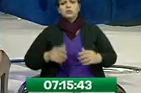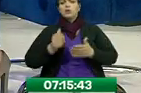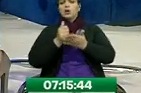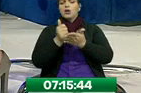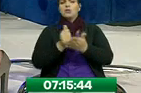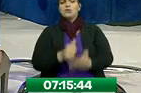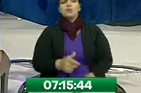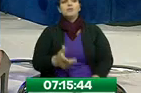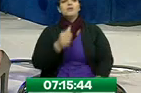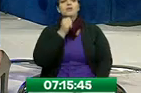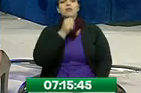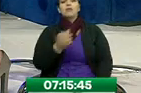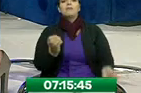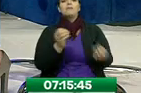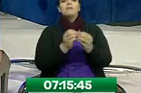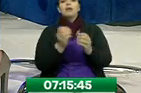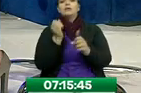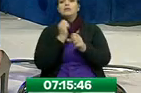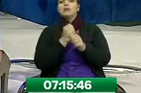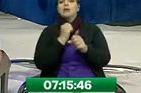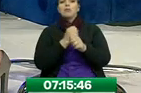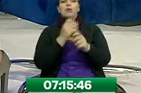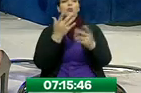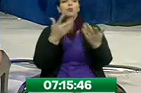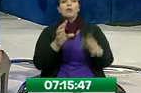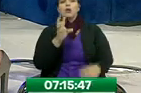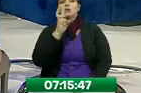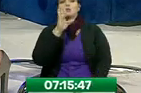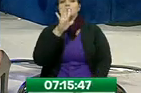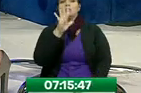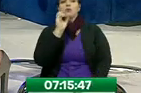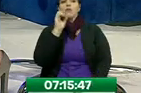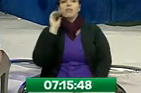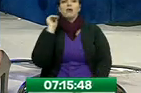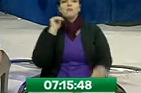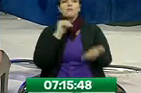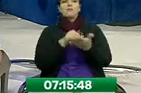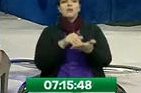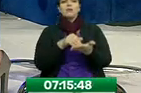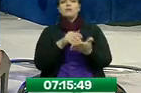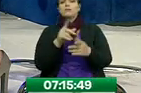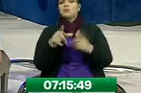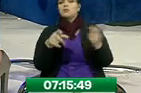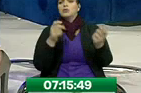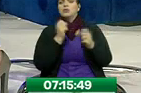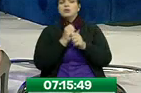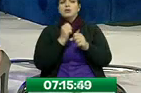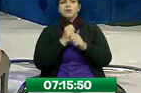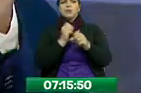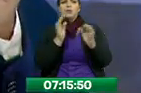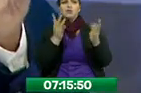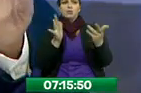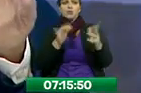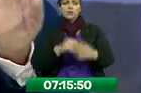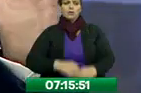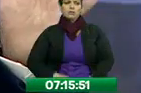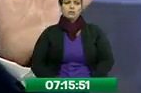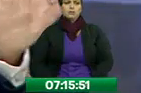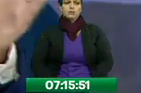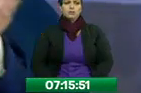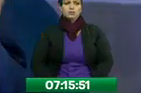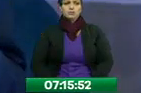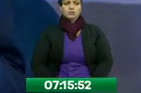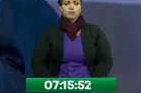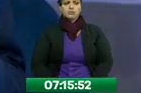de resultados que se traduzcan, por ejemplo, en oportunidades laborales para los ecuatorianos? Bueno, yo creo que el enfoque de la economía va por el